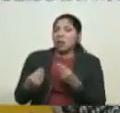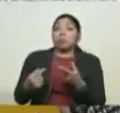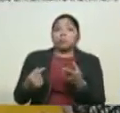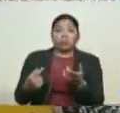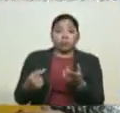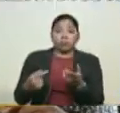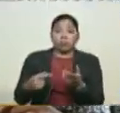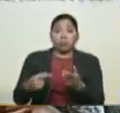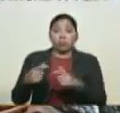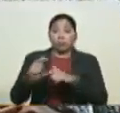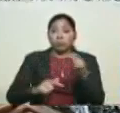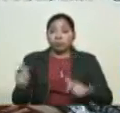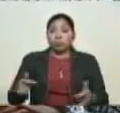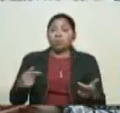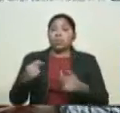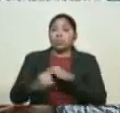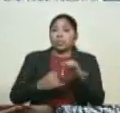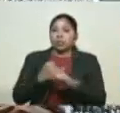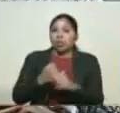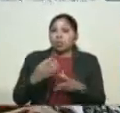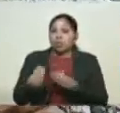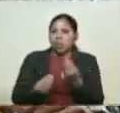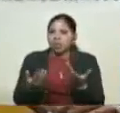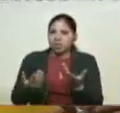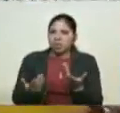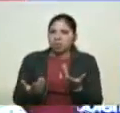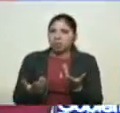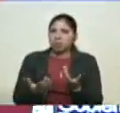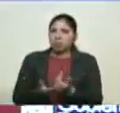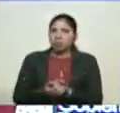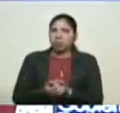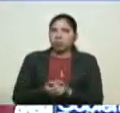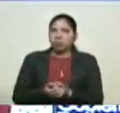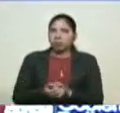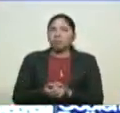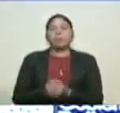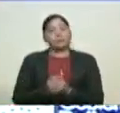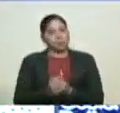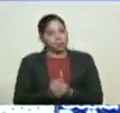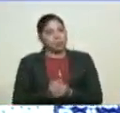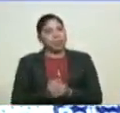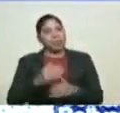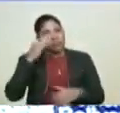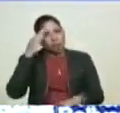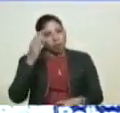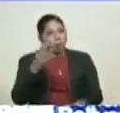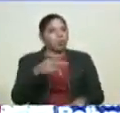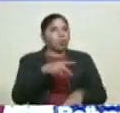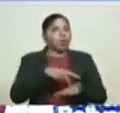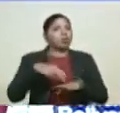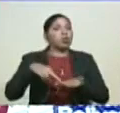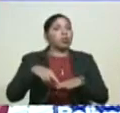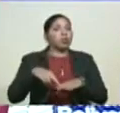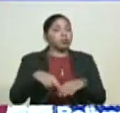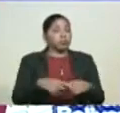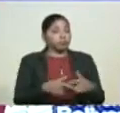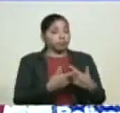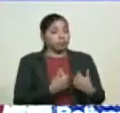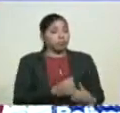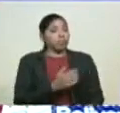legítimo y de que usted es un presidente legítimo. Bueno, un saludo a Puerto Rico. Puerto Rico lo llevamos en el alma,